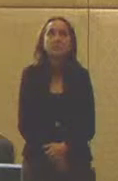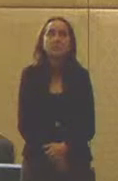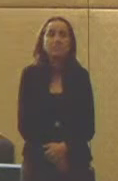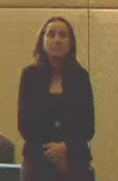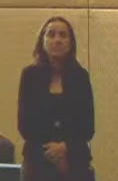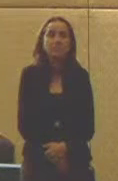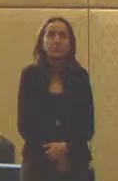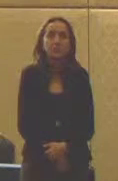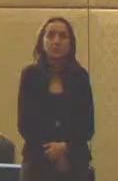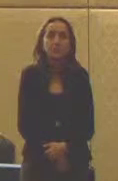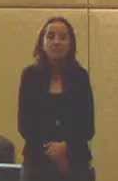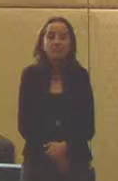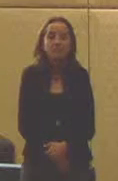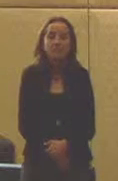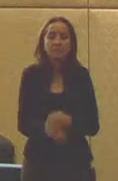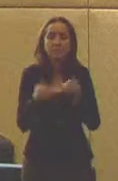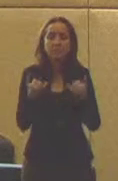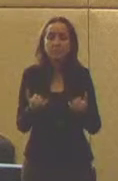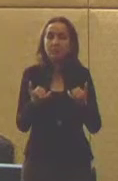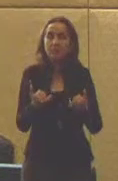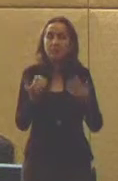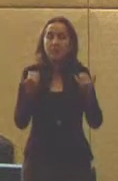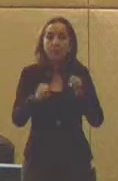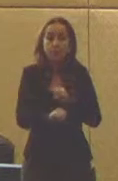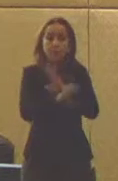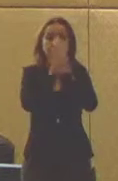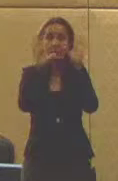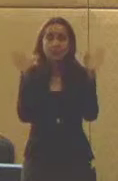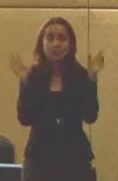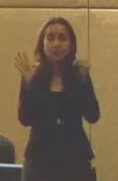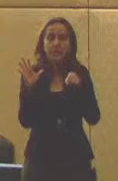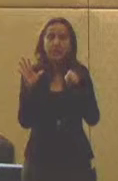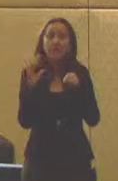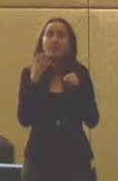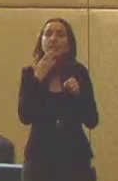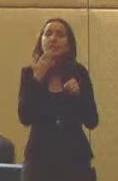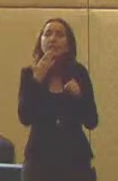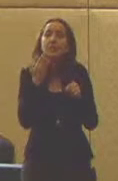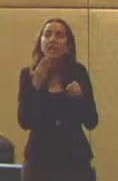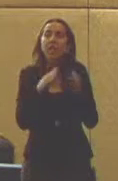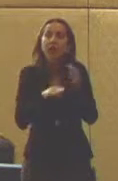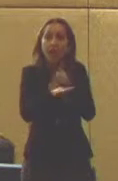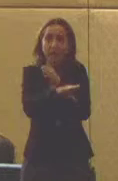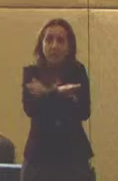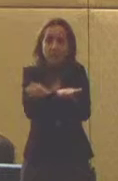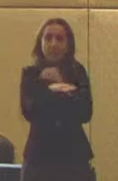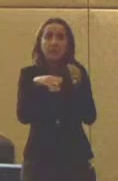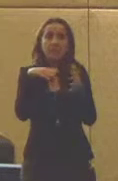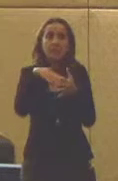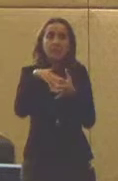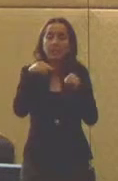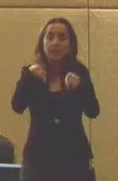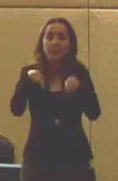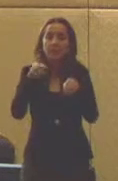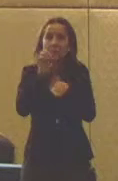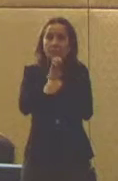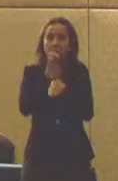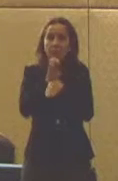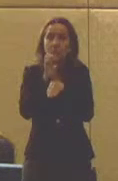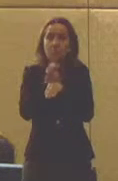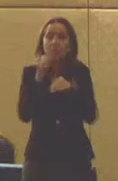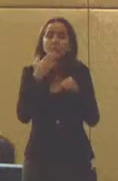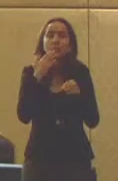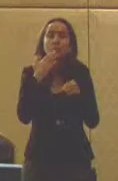Bueno, como escuchábamos hoy en la mañana, que nos hablaban de un estudio que se había hecho en Ecuador que establecía que la rentabilidad por cada